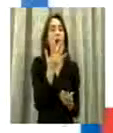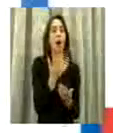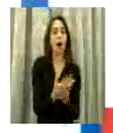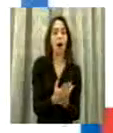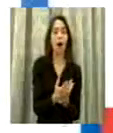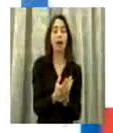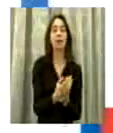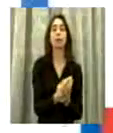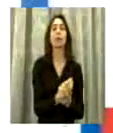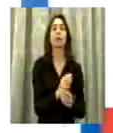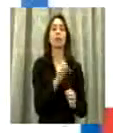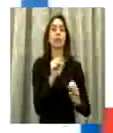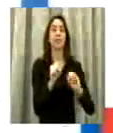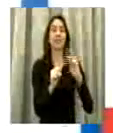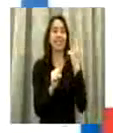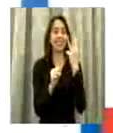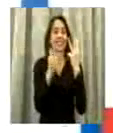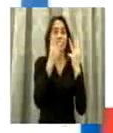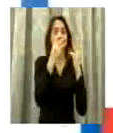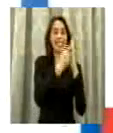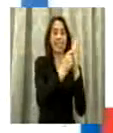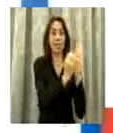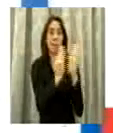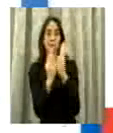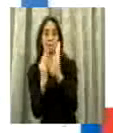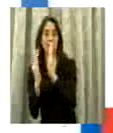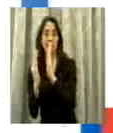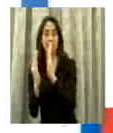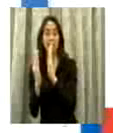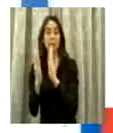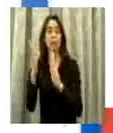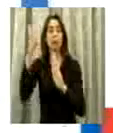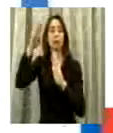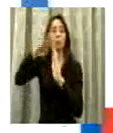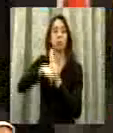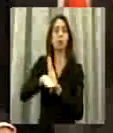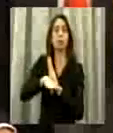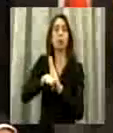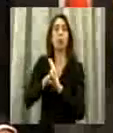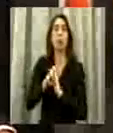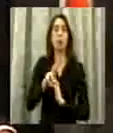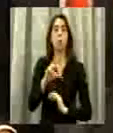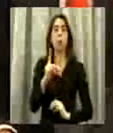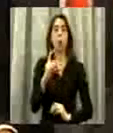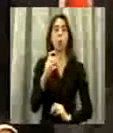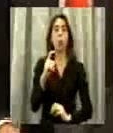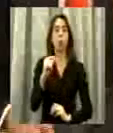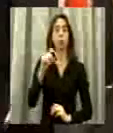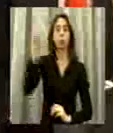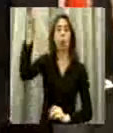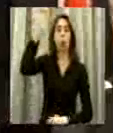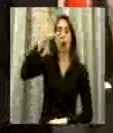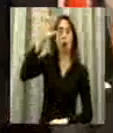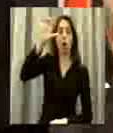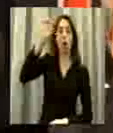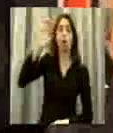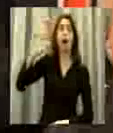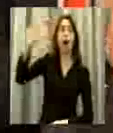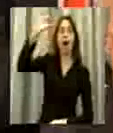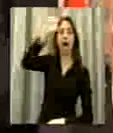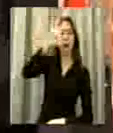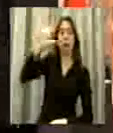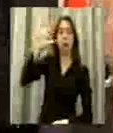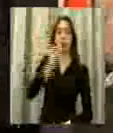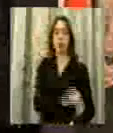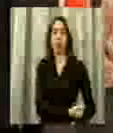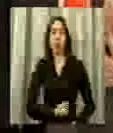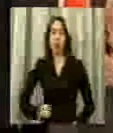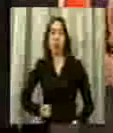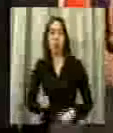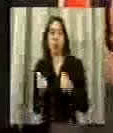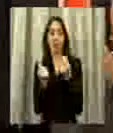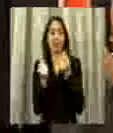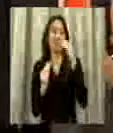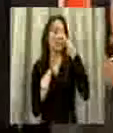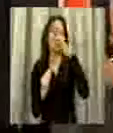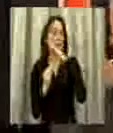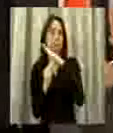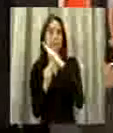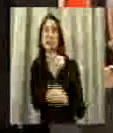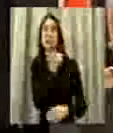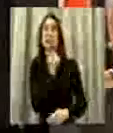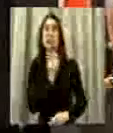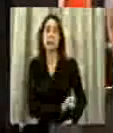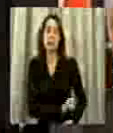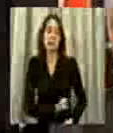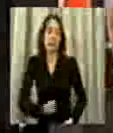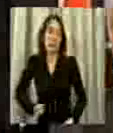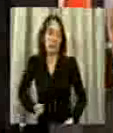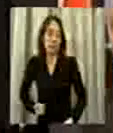tercer trimestre consecutivo de caída del producto en Europa. La zona del euro está en recesión, solo Alemania se salva, el resto, un par de países